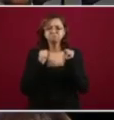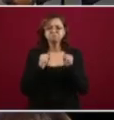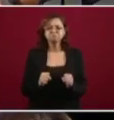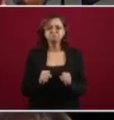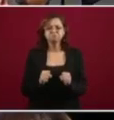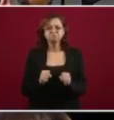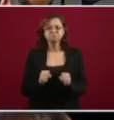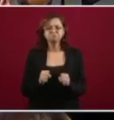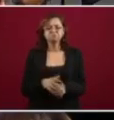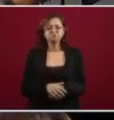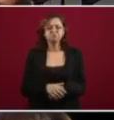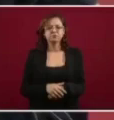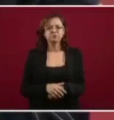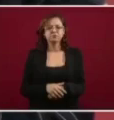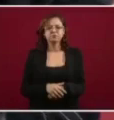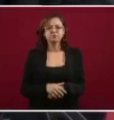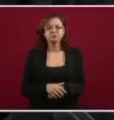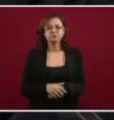su